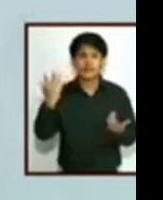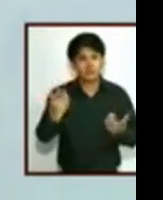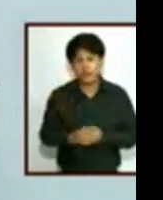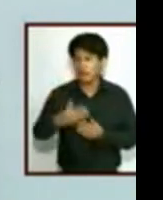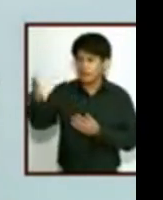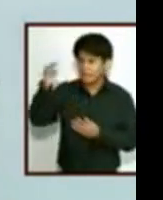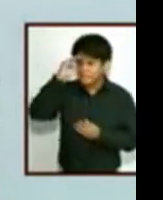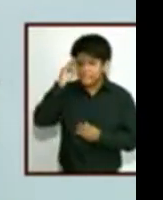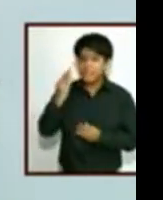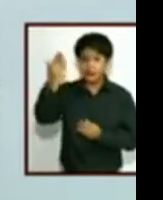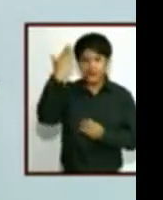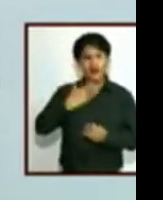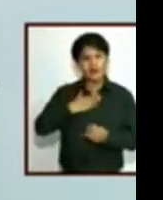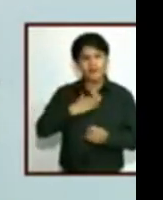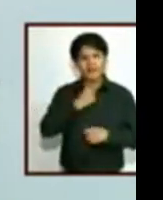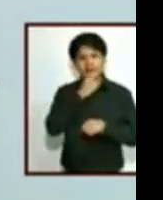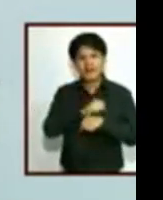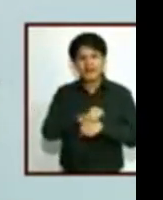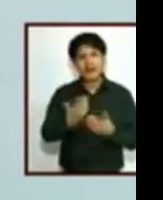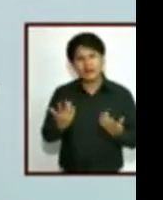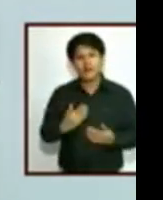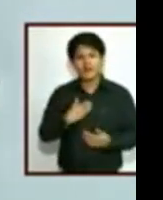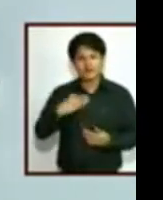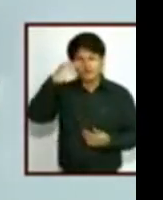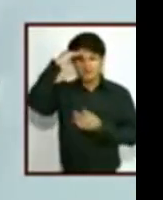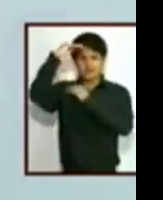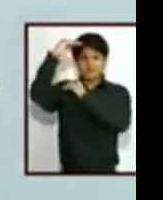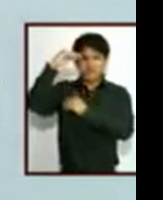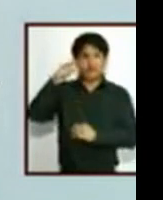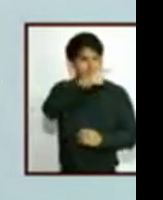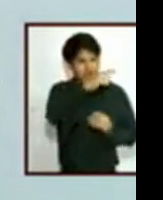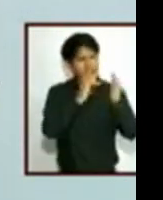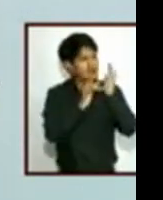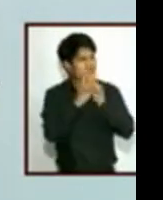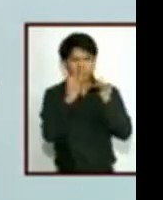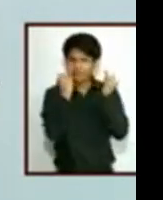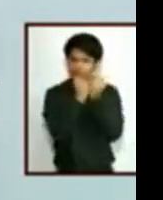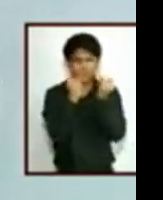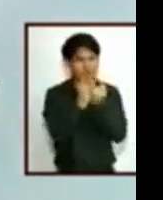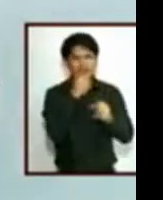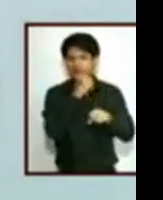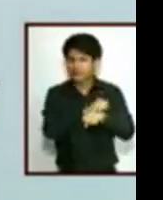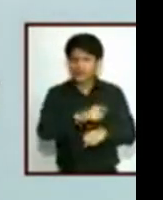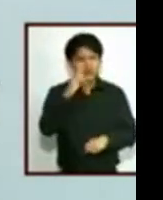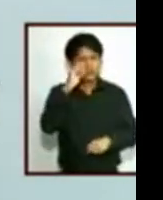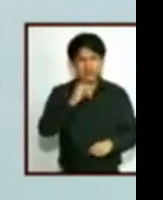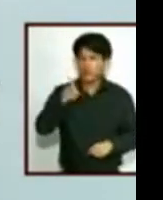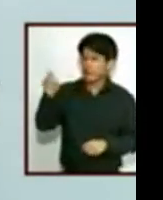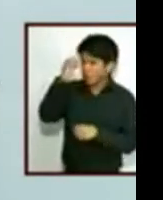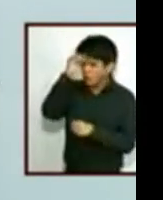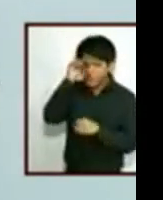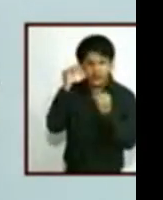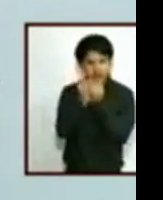Paz fue mi secretario técnico en el ayuntamiento priista que yo encabecé. Jesús Alí fue el candidato del PRI al gobierno del estado. Óscar Cantón fue